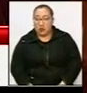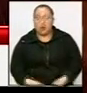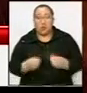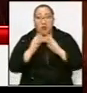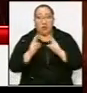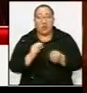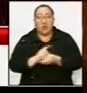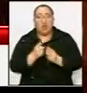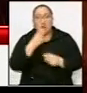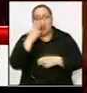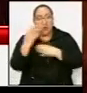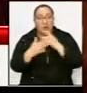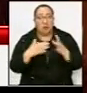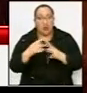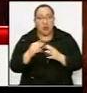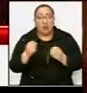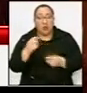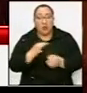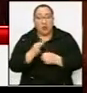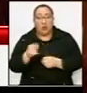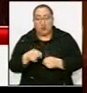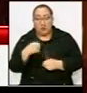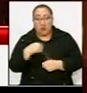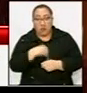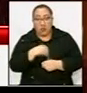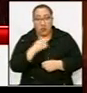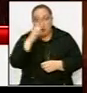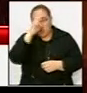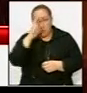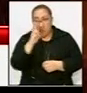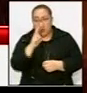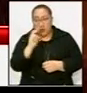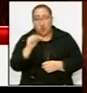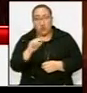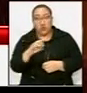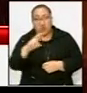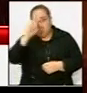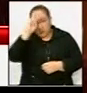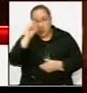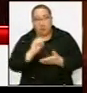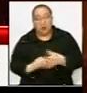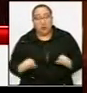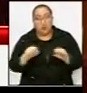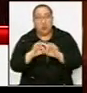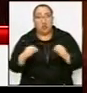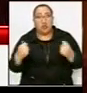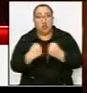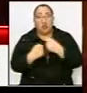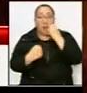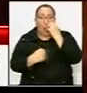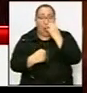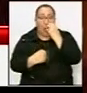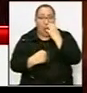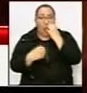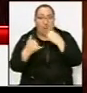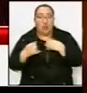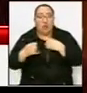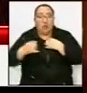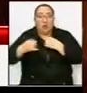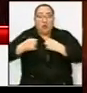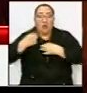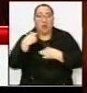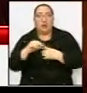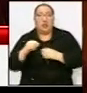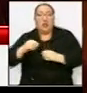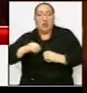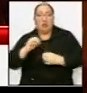cambio climático, porque en un departamento como el mío, como el Cusco, el sur peruano, que son los más afectados por ese tema, hay una pérdida cada